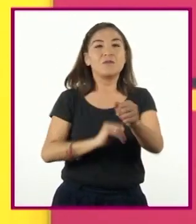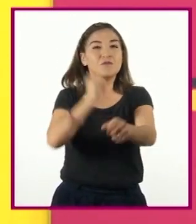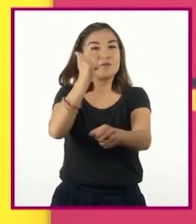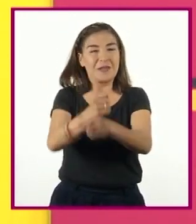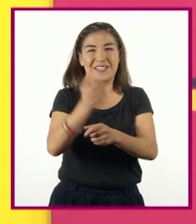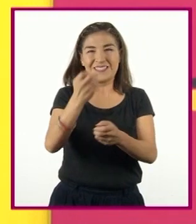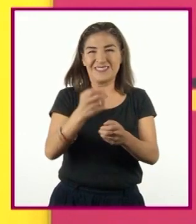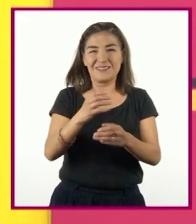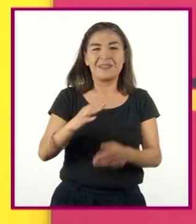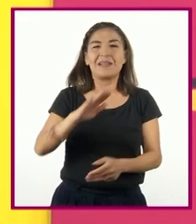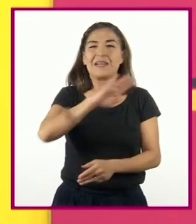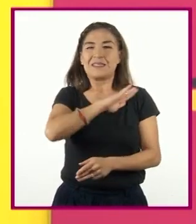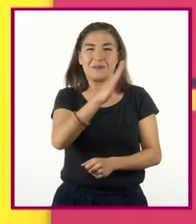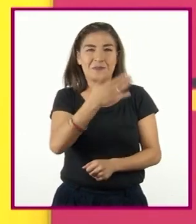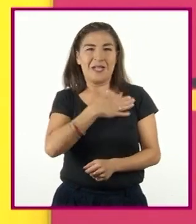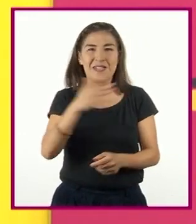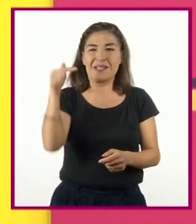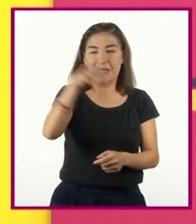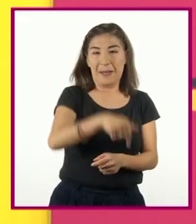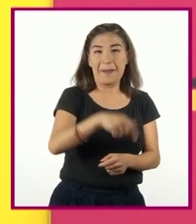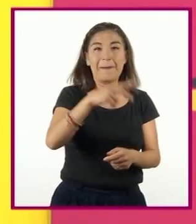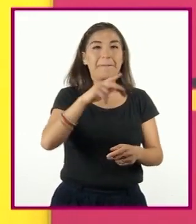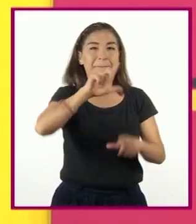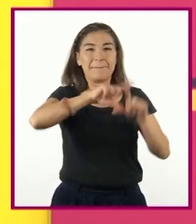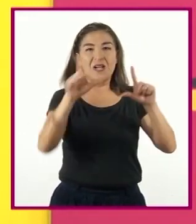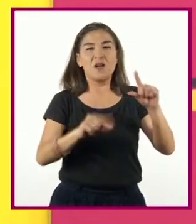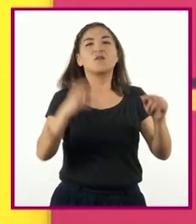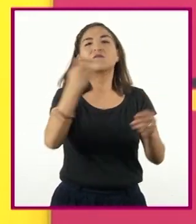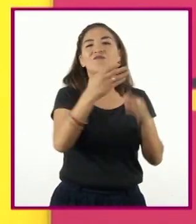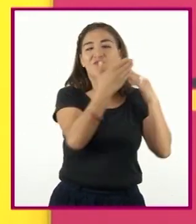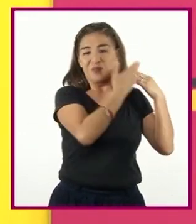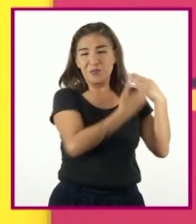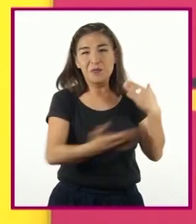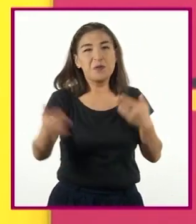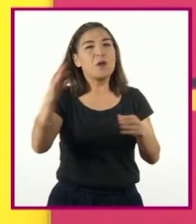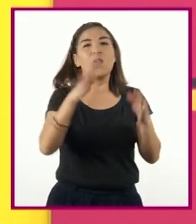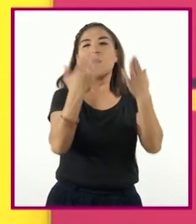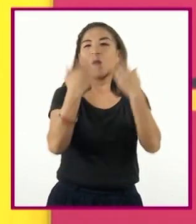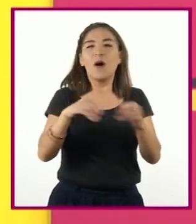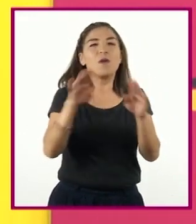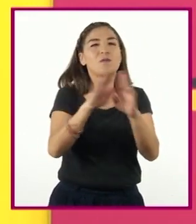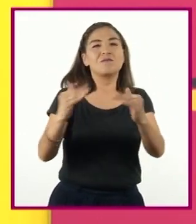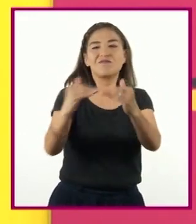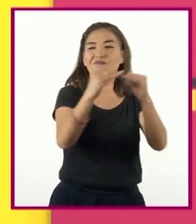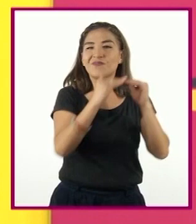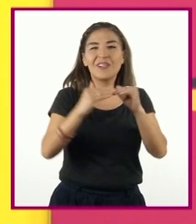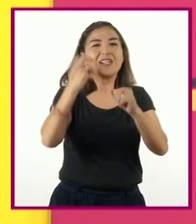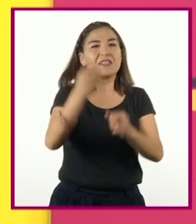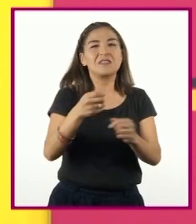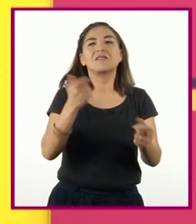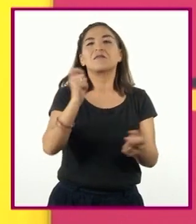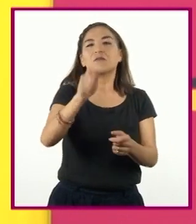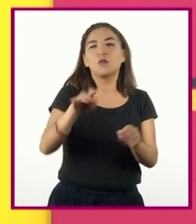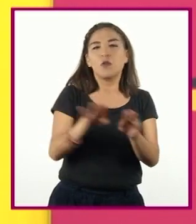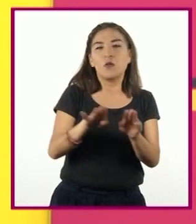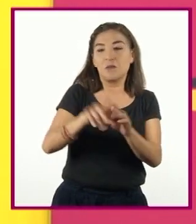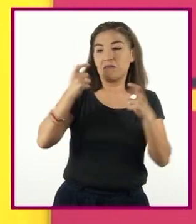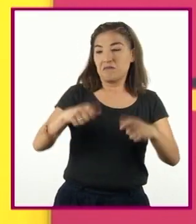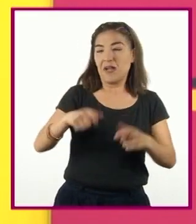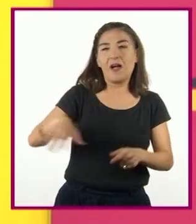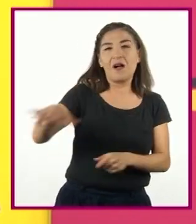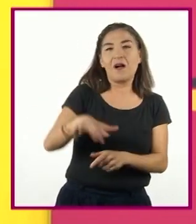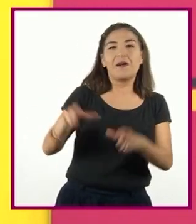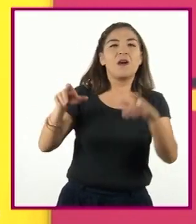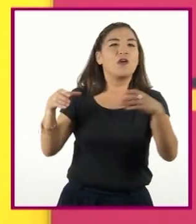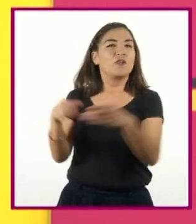colonia en nuestro país hay una gran desigualdad social porque la riqueza está concentrada en una pequeña parte de la población.